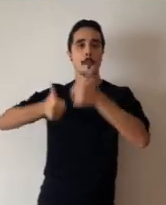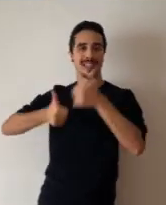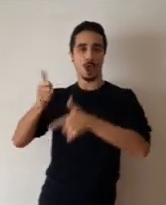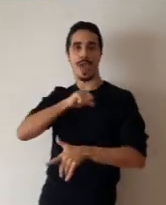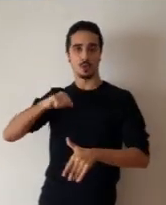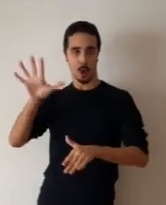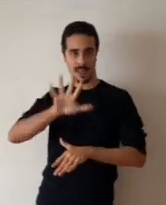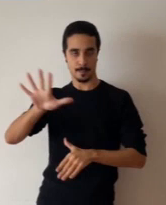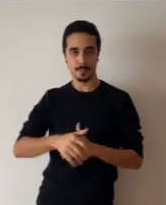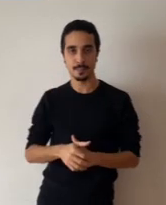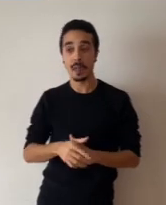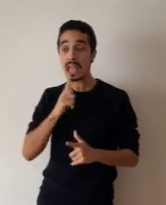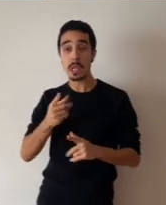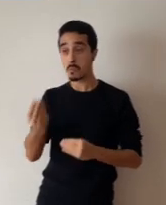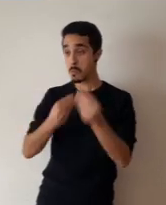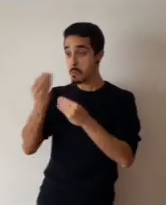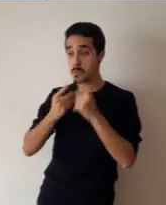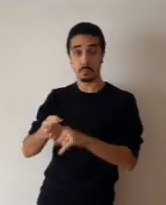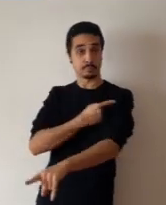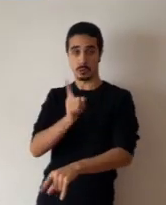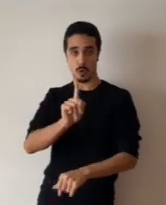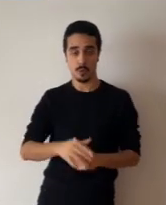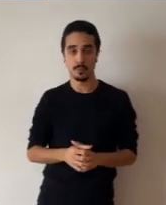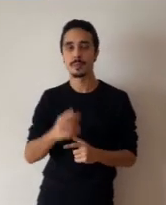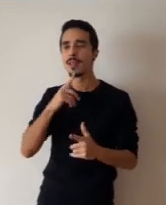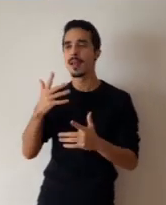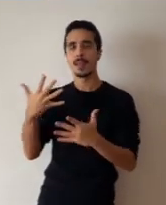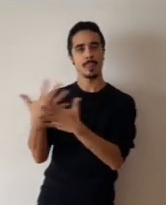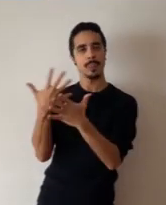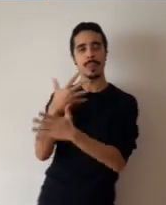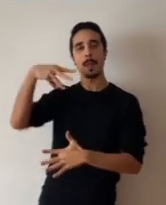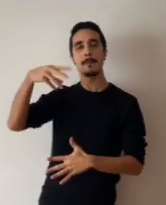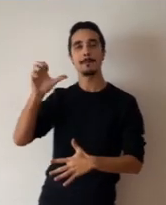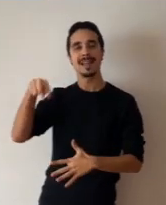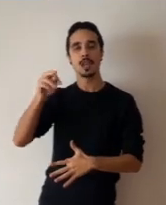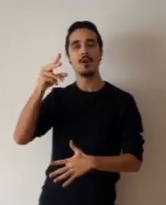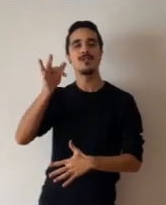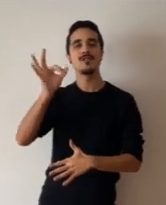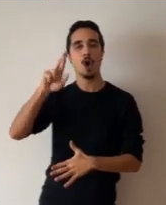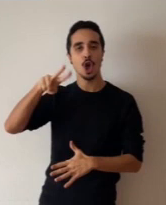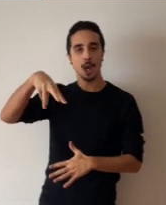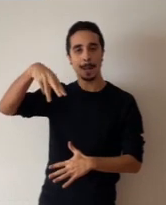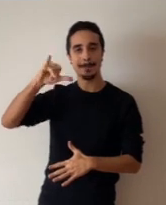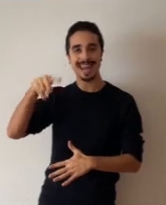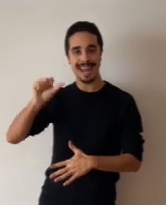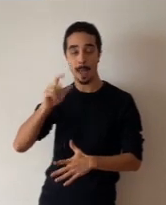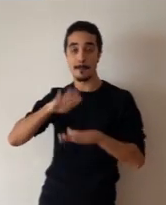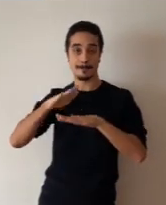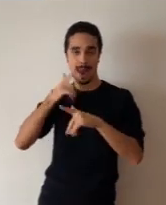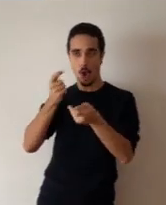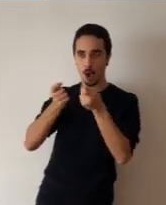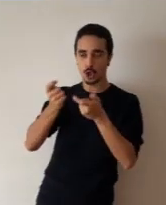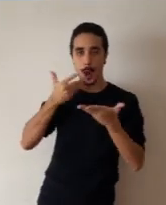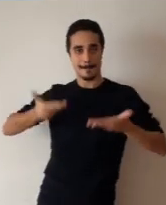nivel autonómico y sin excesos en la alimentación. Nos hablaron de la metformina para controlar la